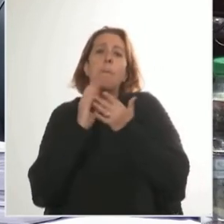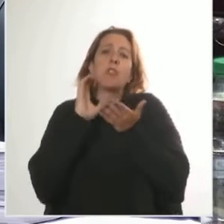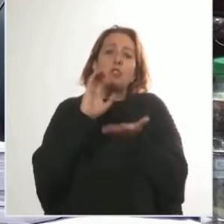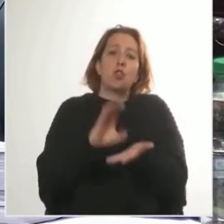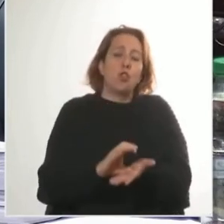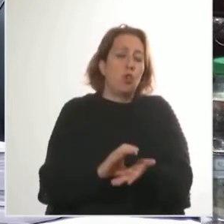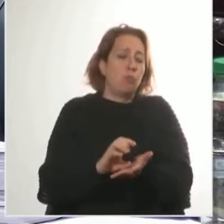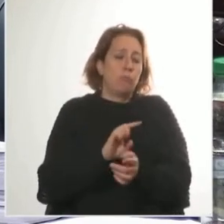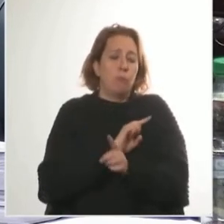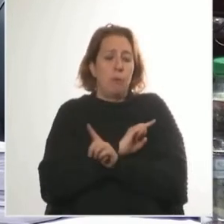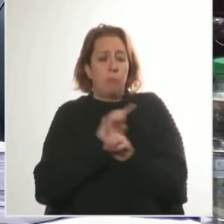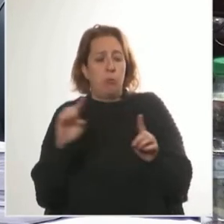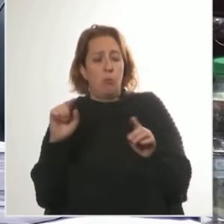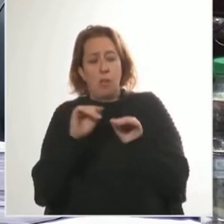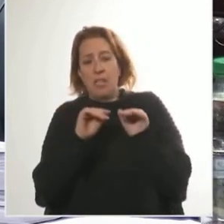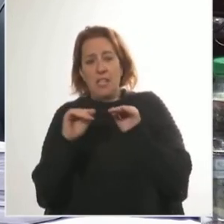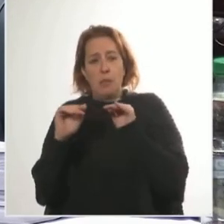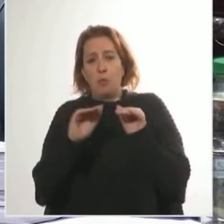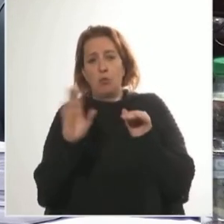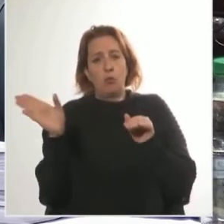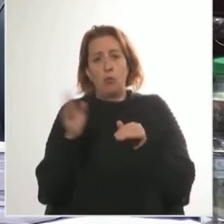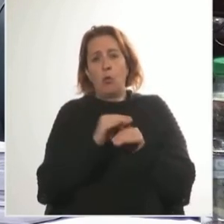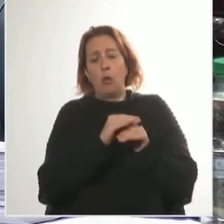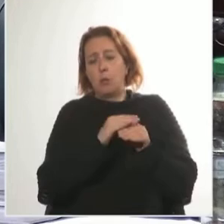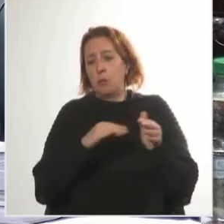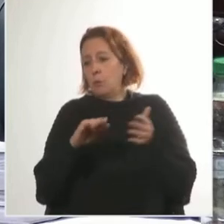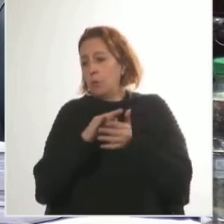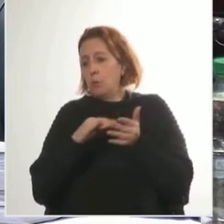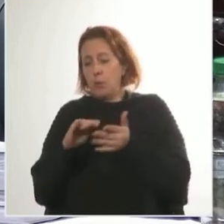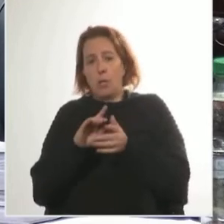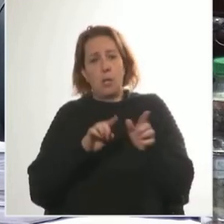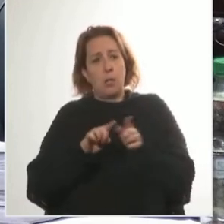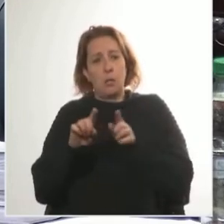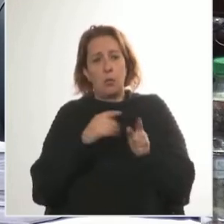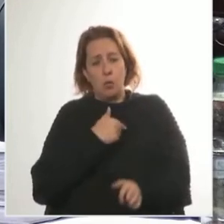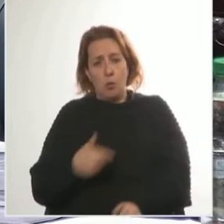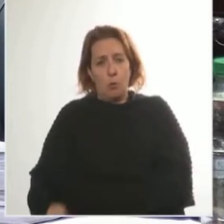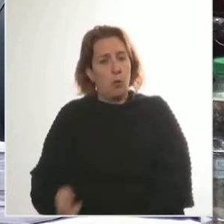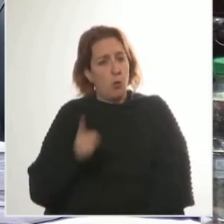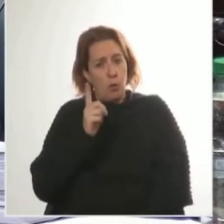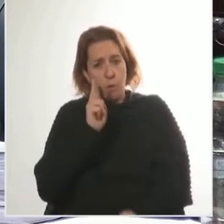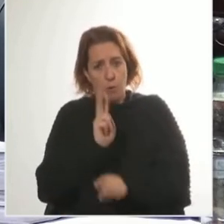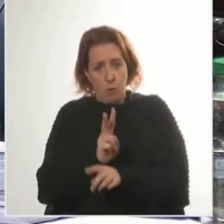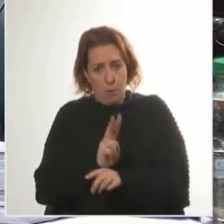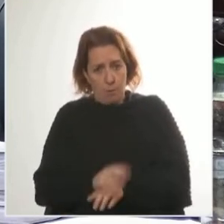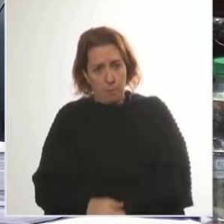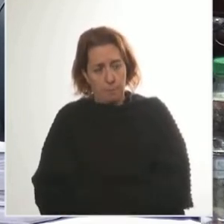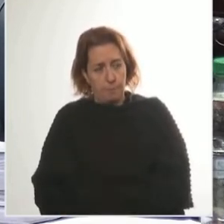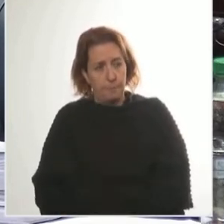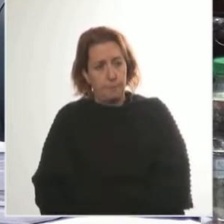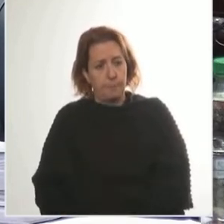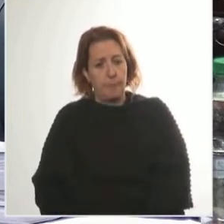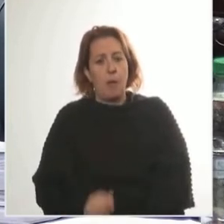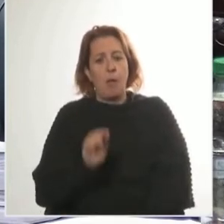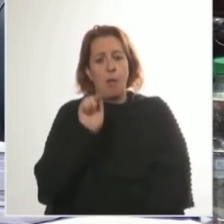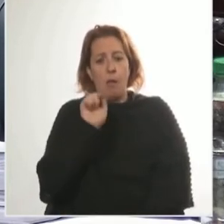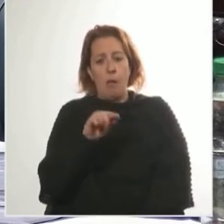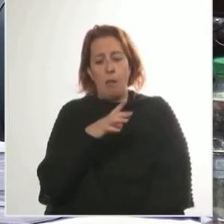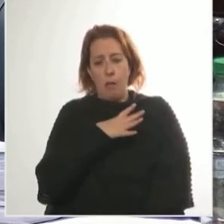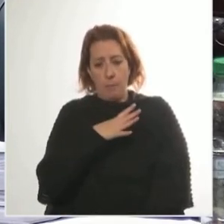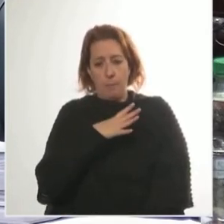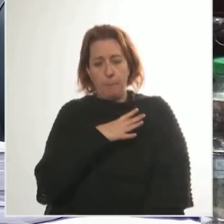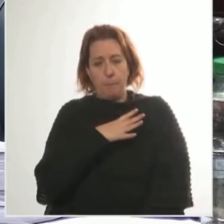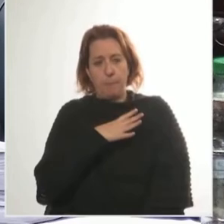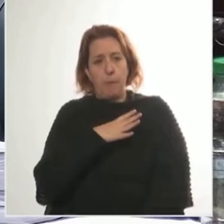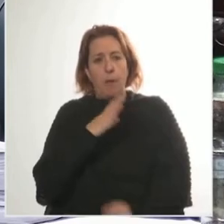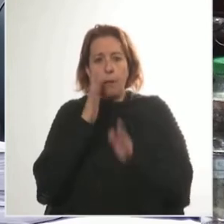equilibrios en todos los terrenos que obviamente la gestión de gobierno tiene que cuidar. Ahí hay un